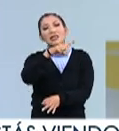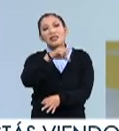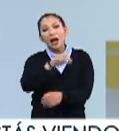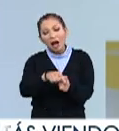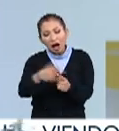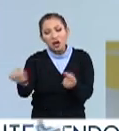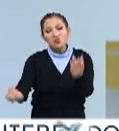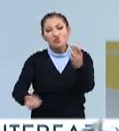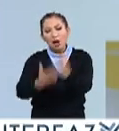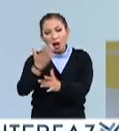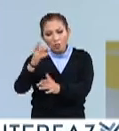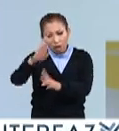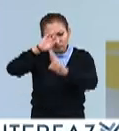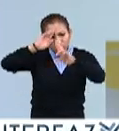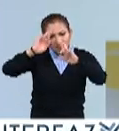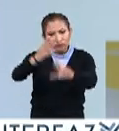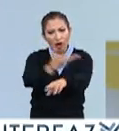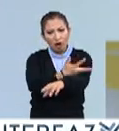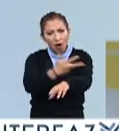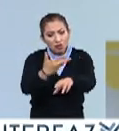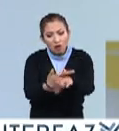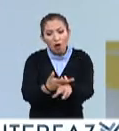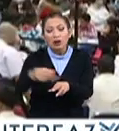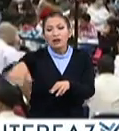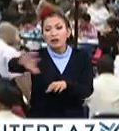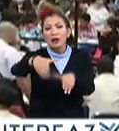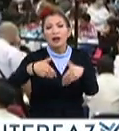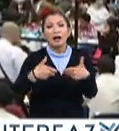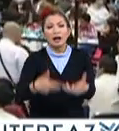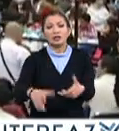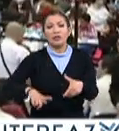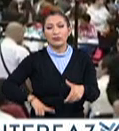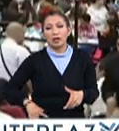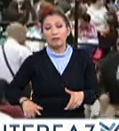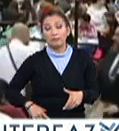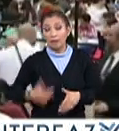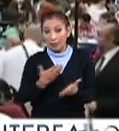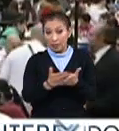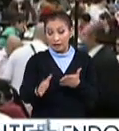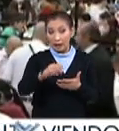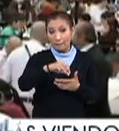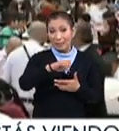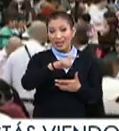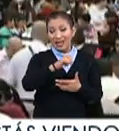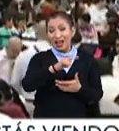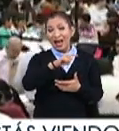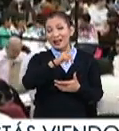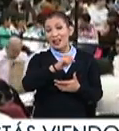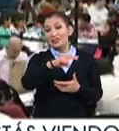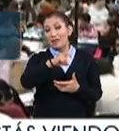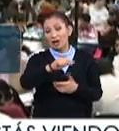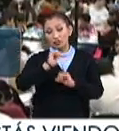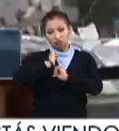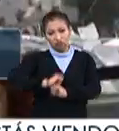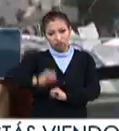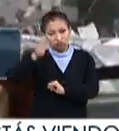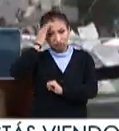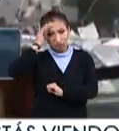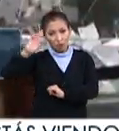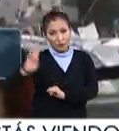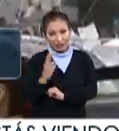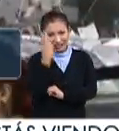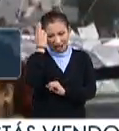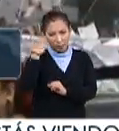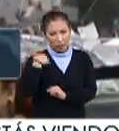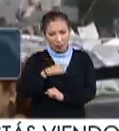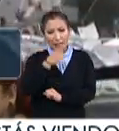vigencia, la honorabilidad de lo público. Por su parte, el doctor Miguel Ángel Navarro, rector de la Universidad de